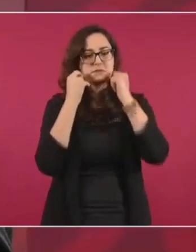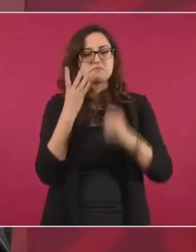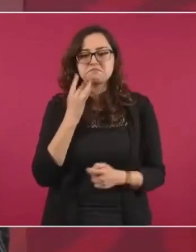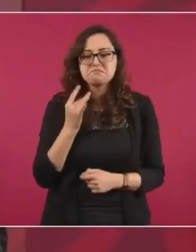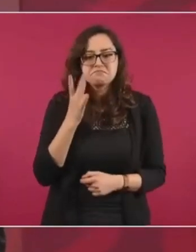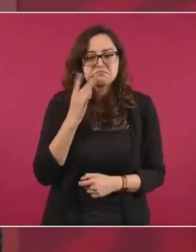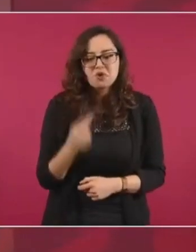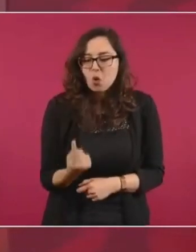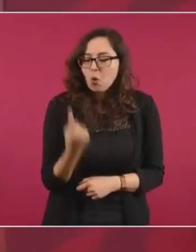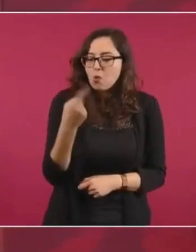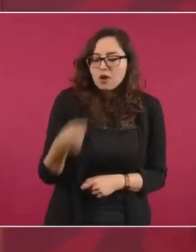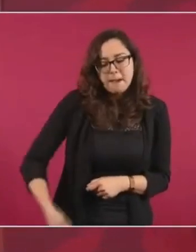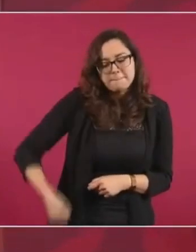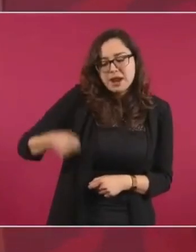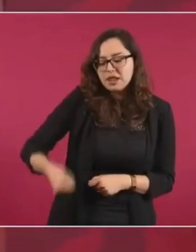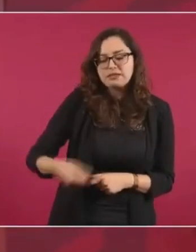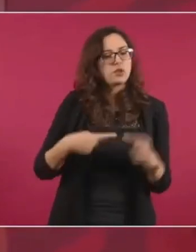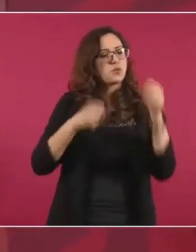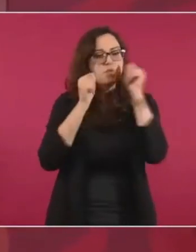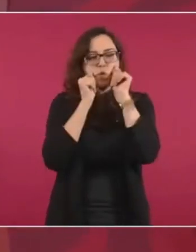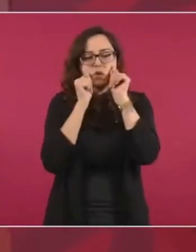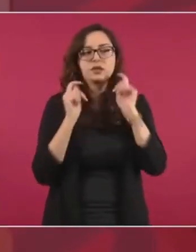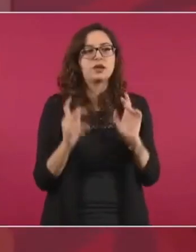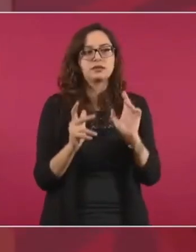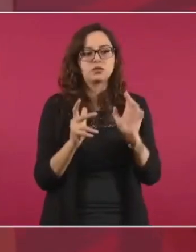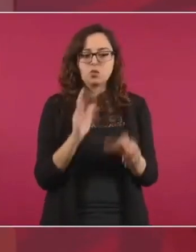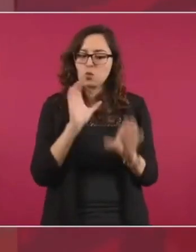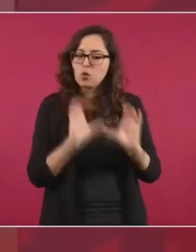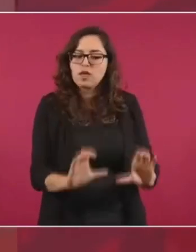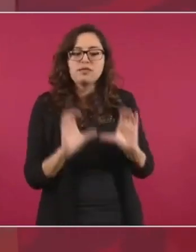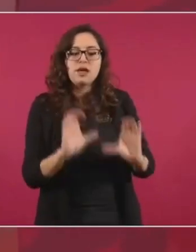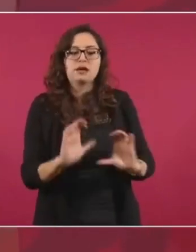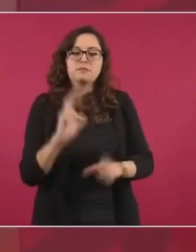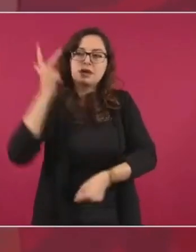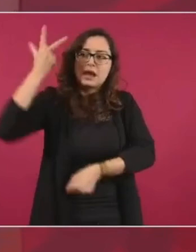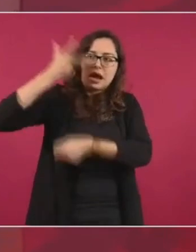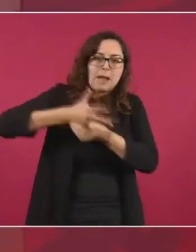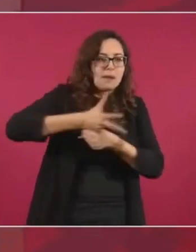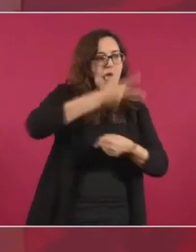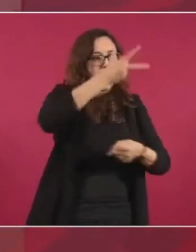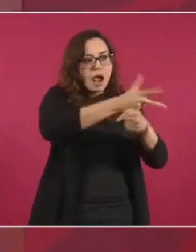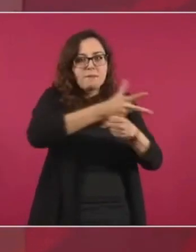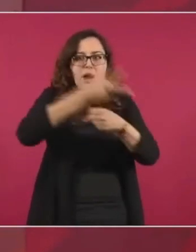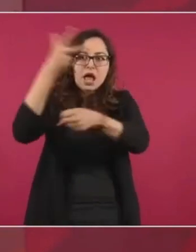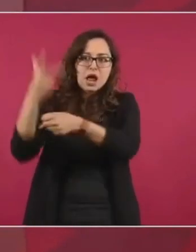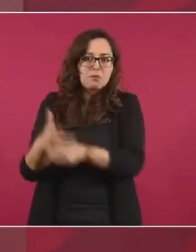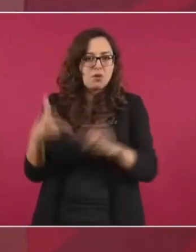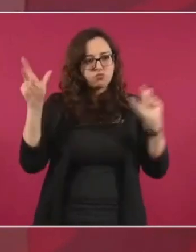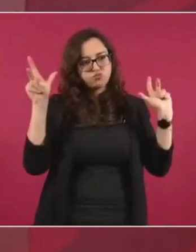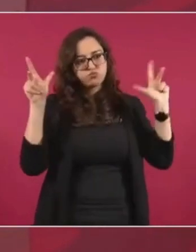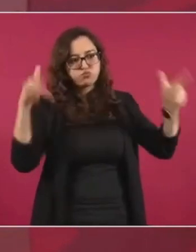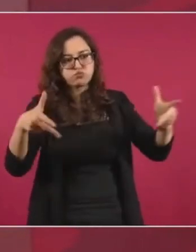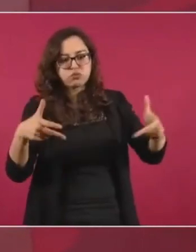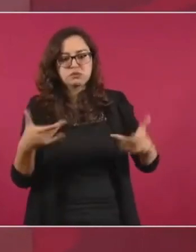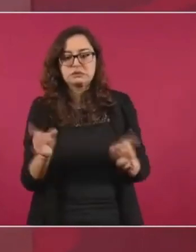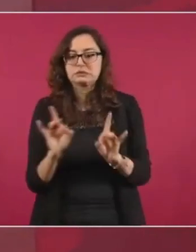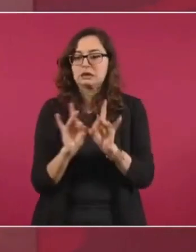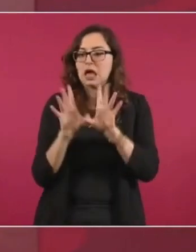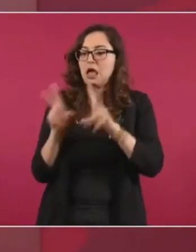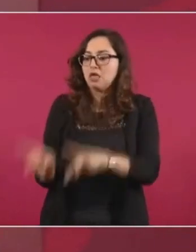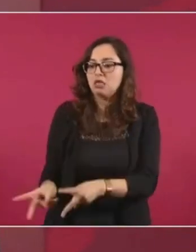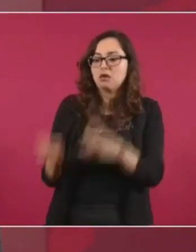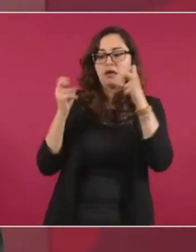y tener las cámaras y de inmediato recuperar la maleta. Y